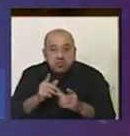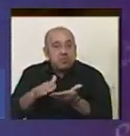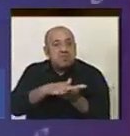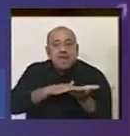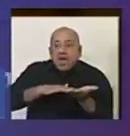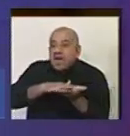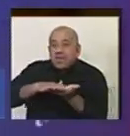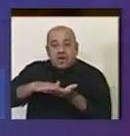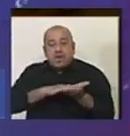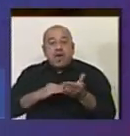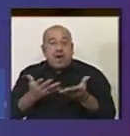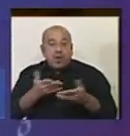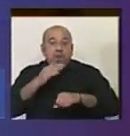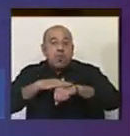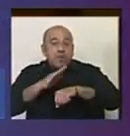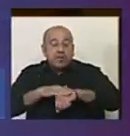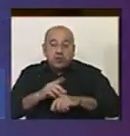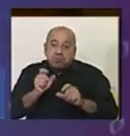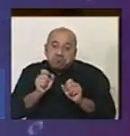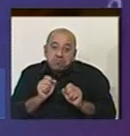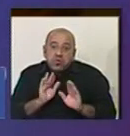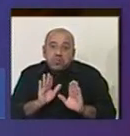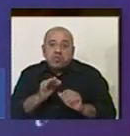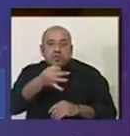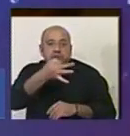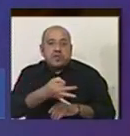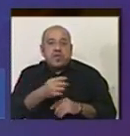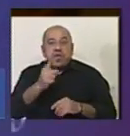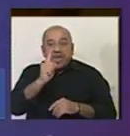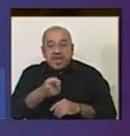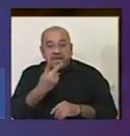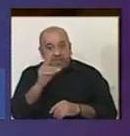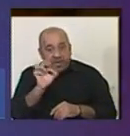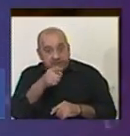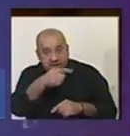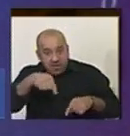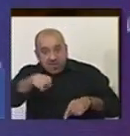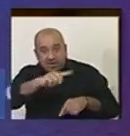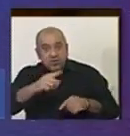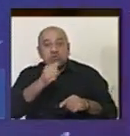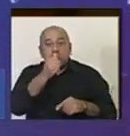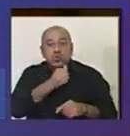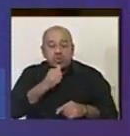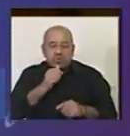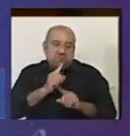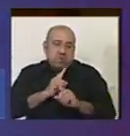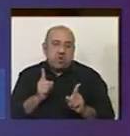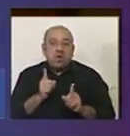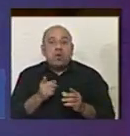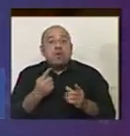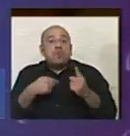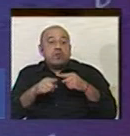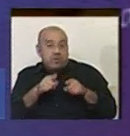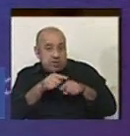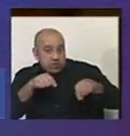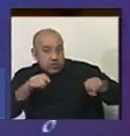momento muy particular. Probablemente pedirle al G20 que resuelva un problema de esta magnitud es exagerado, pero son los que inventaron